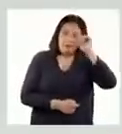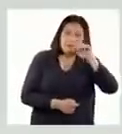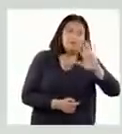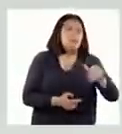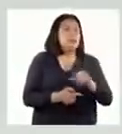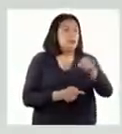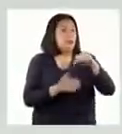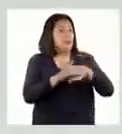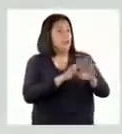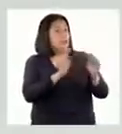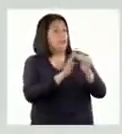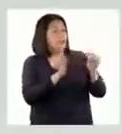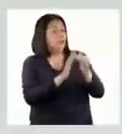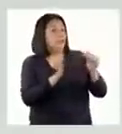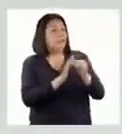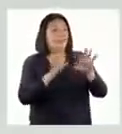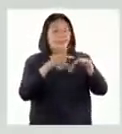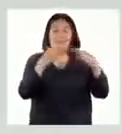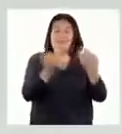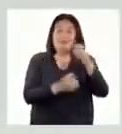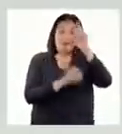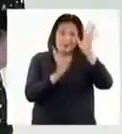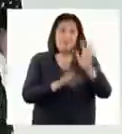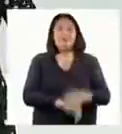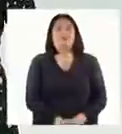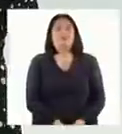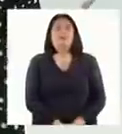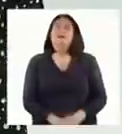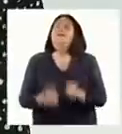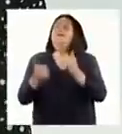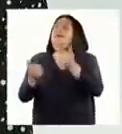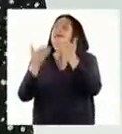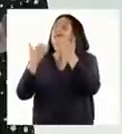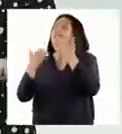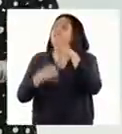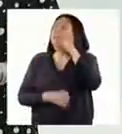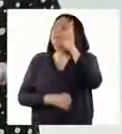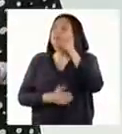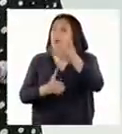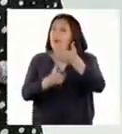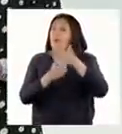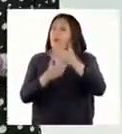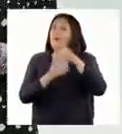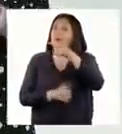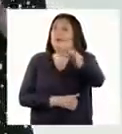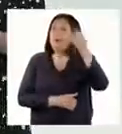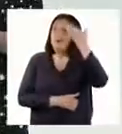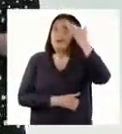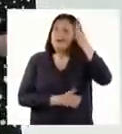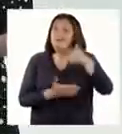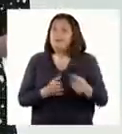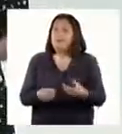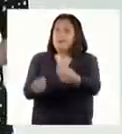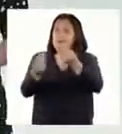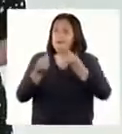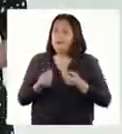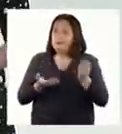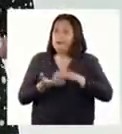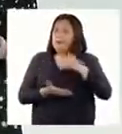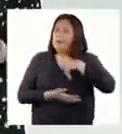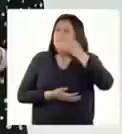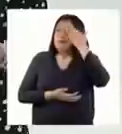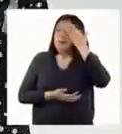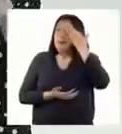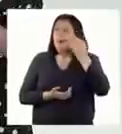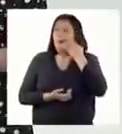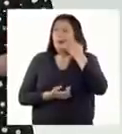chicos, en sus casas y todas las familias peruanas. Muchas gracias, profe, por compartir lo que sabe y darnos más herramientas para conocer